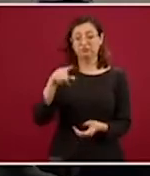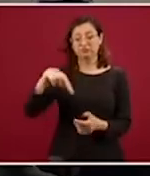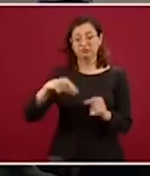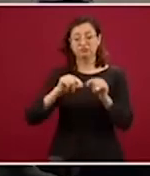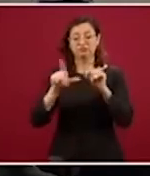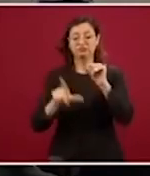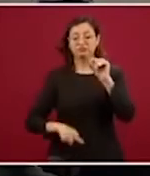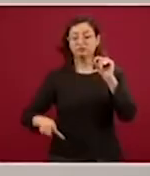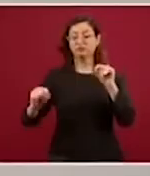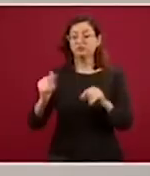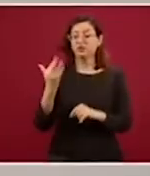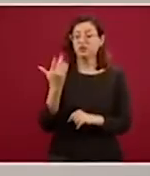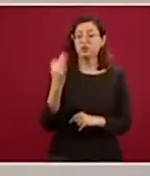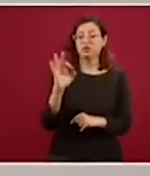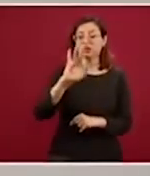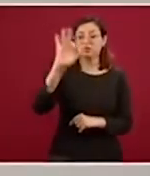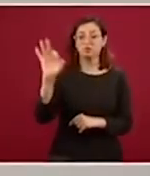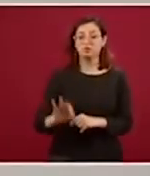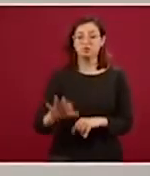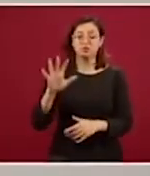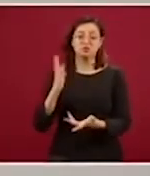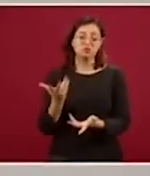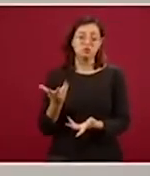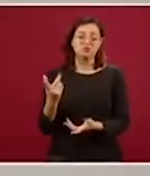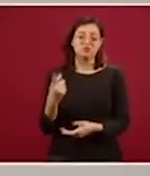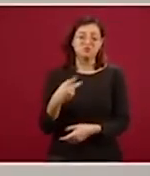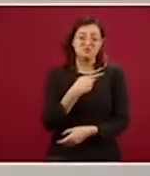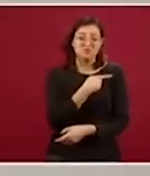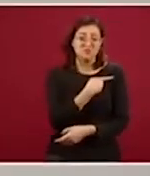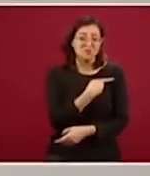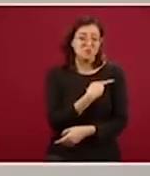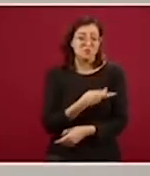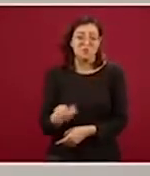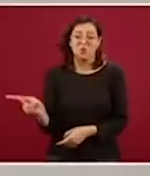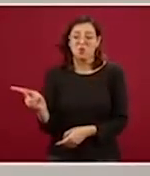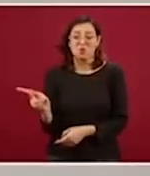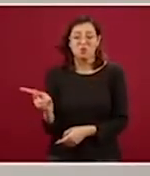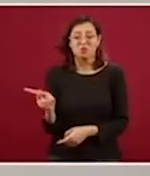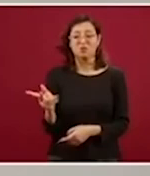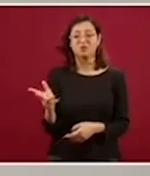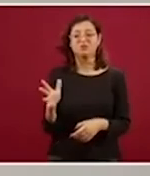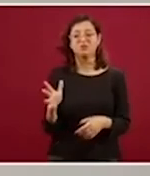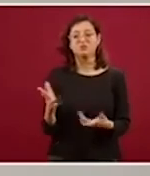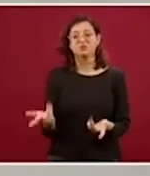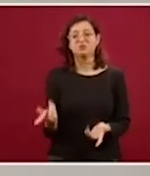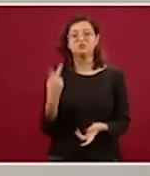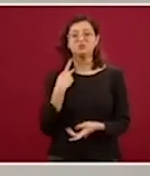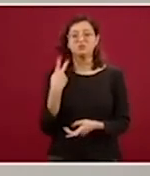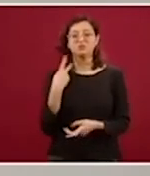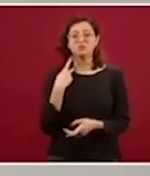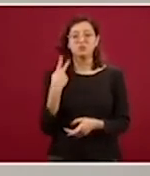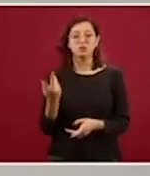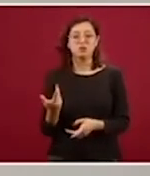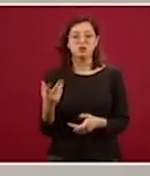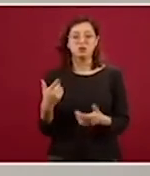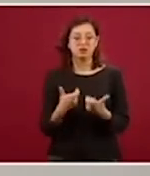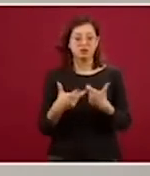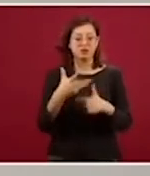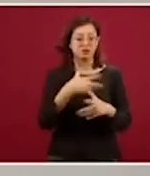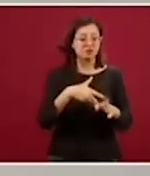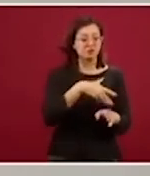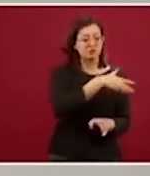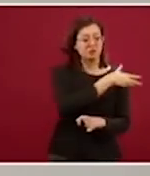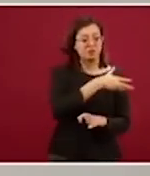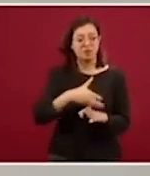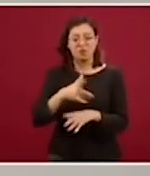la mitad de la población vive en condiciones de pobreza como resultado de las políticas económicas de los últimos 40 años,